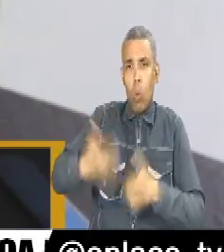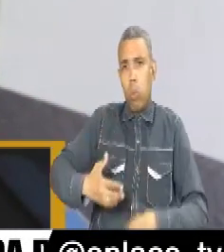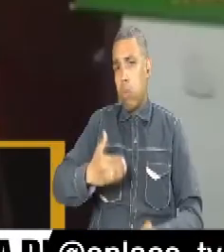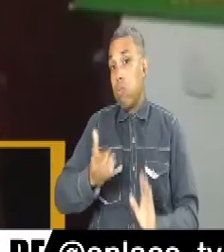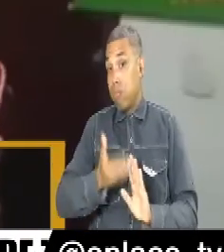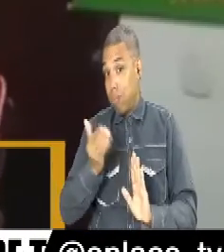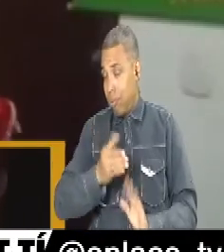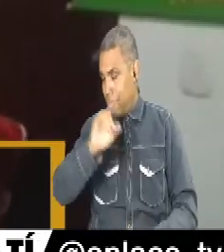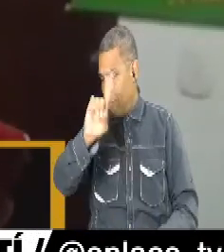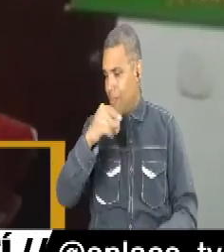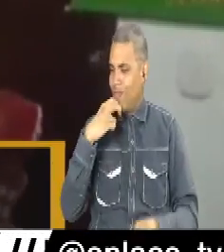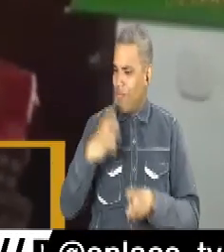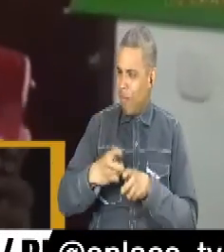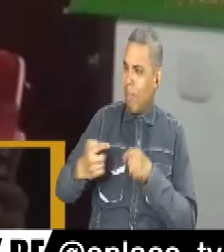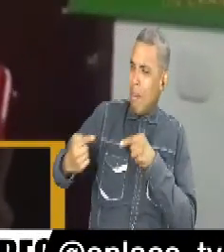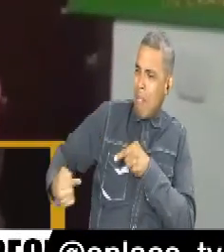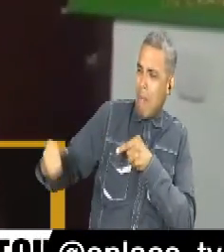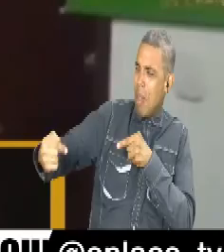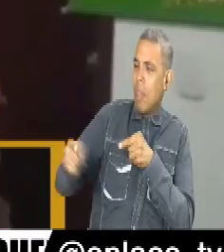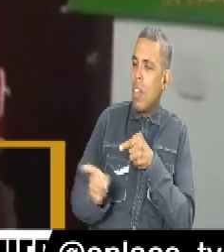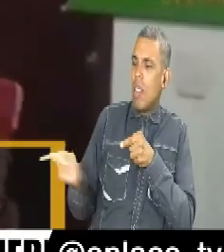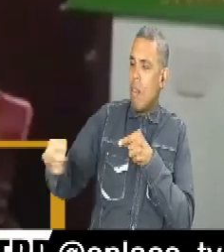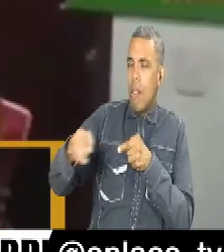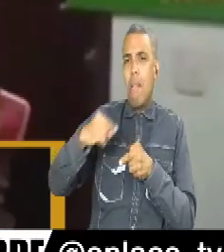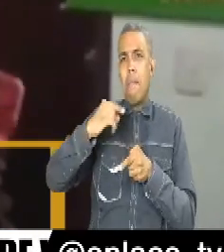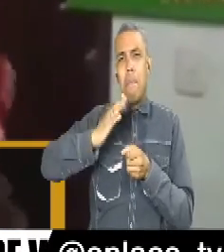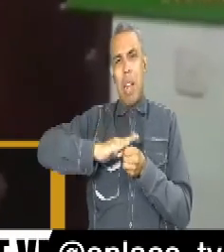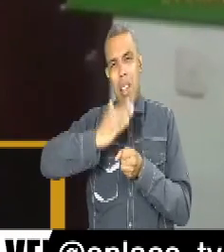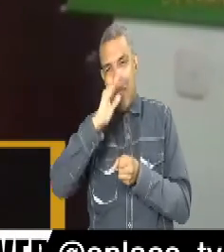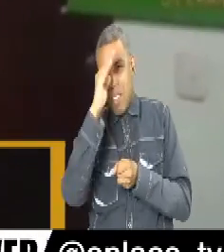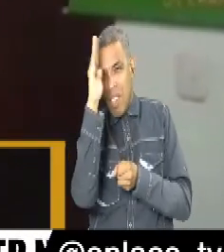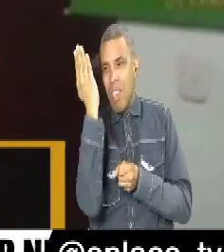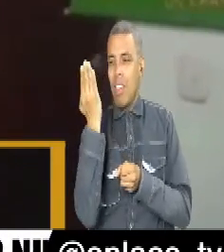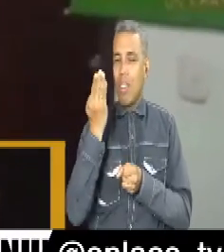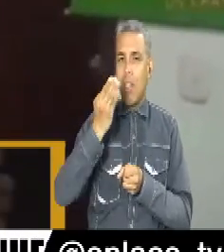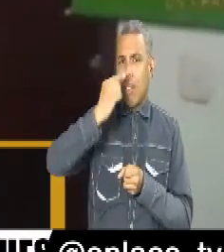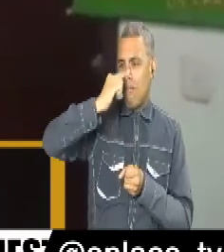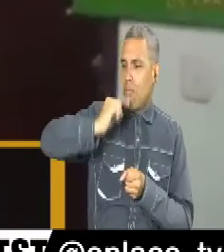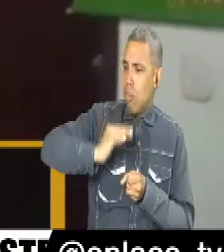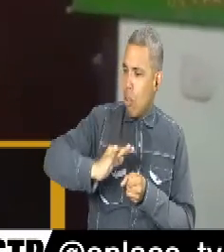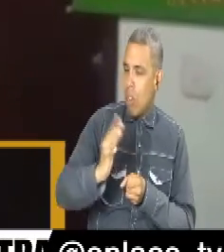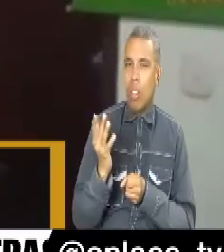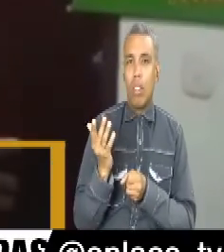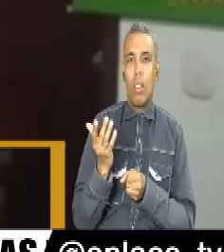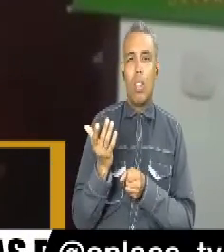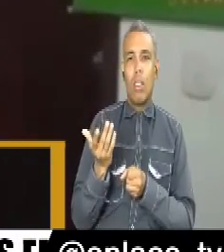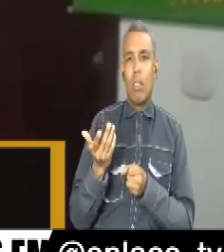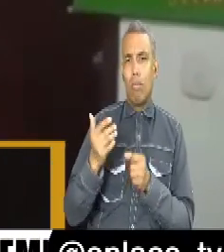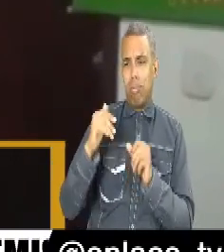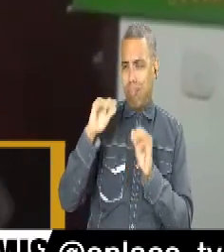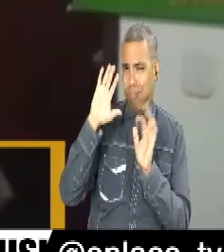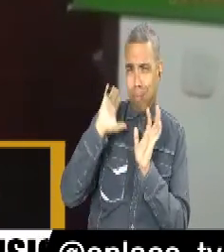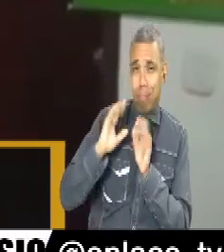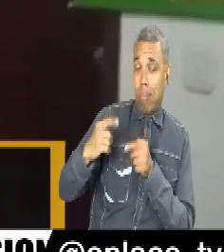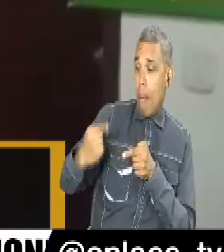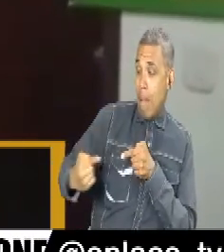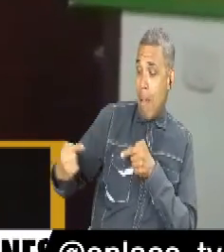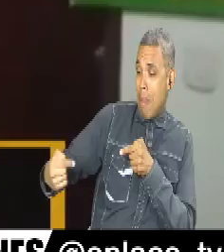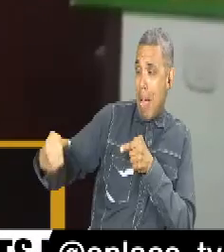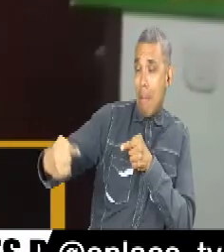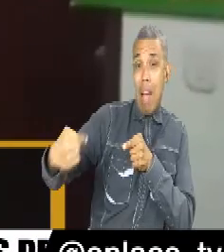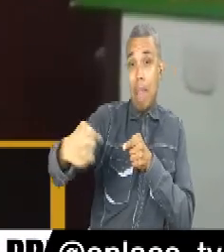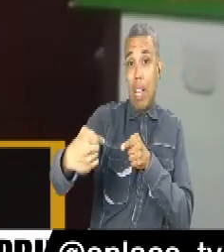Santa Marta, Cartagena, Barranquilla, Arjona, Bolívar y pues había alto nivel, en la final habían 5